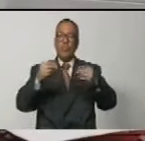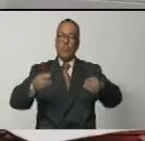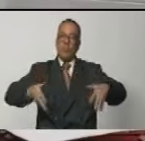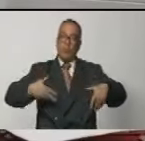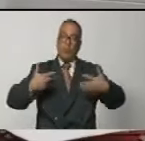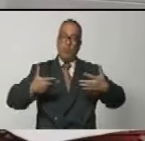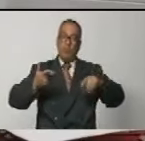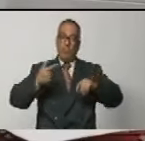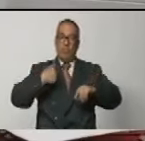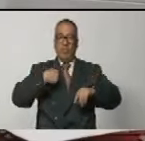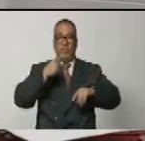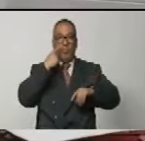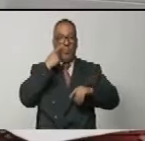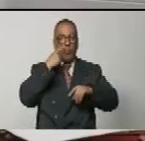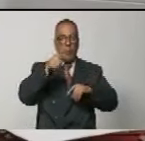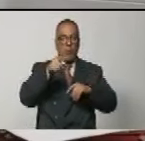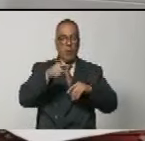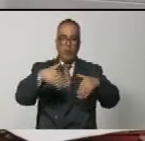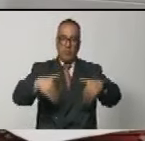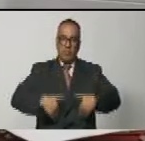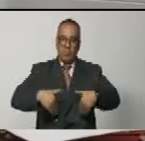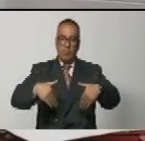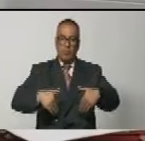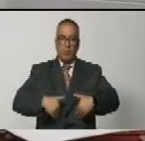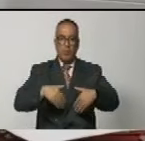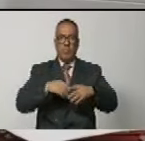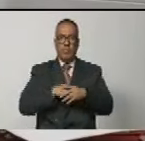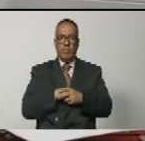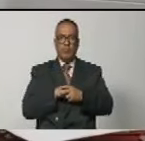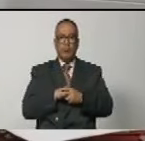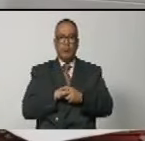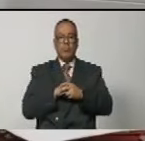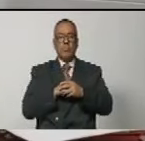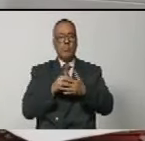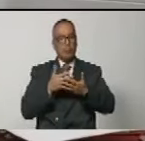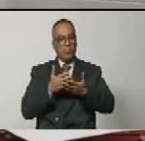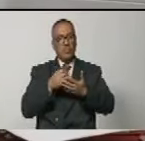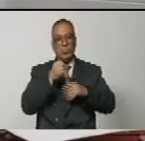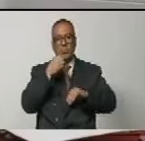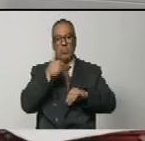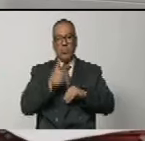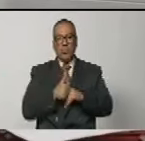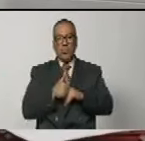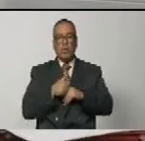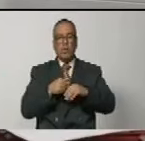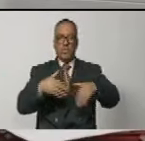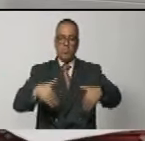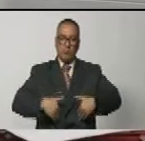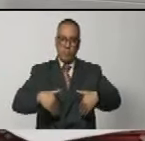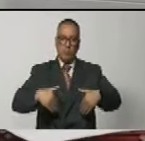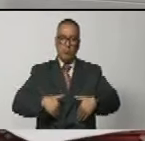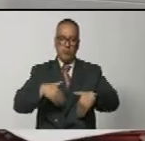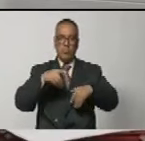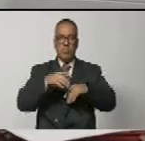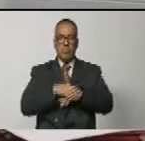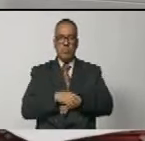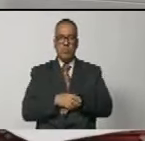emoción de ver el esfuerzo y la recompensa por el esfuerzo